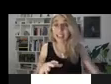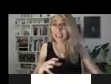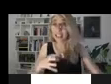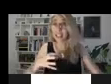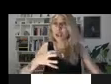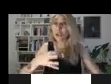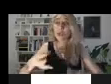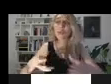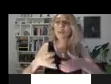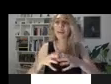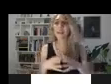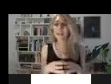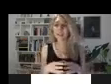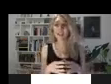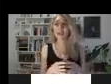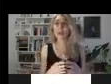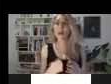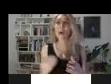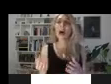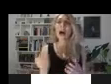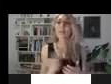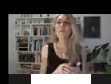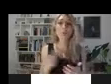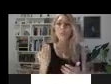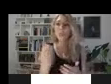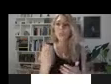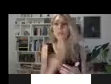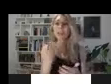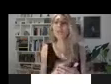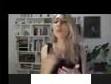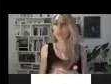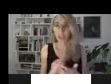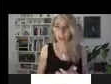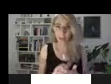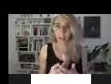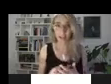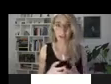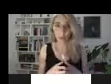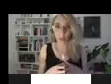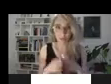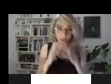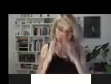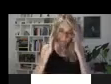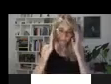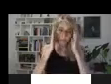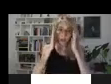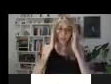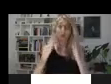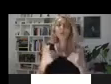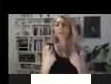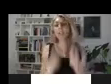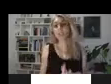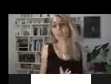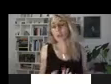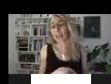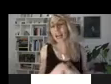de ese y no forma parte de ese círculo, se pierden muchas capas de lectura.